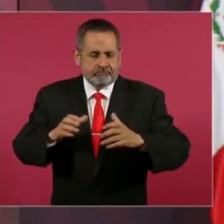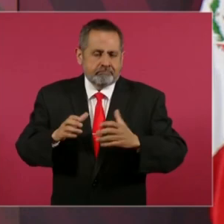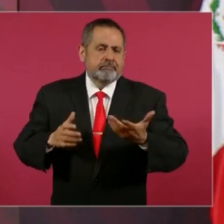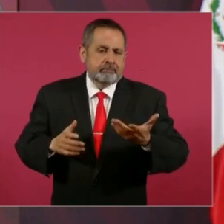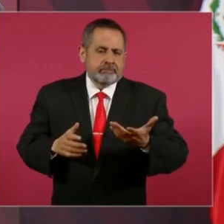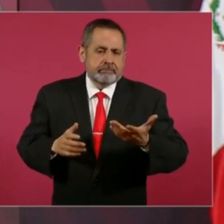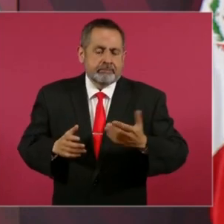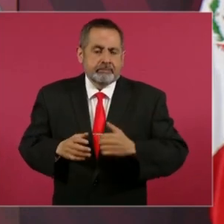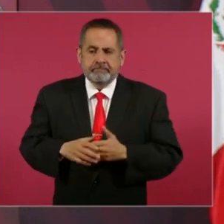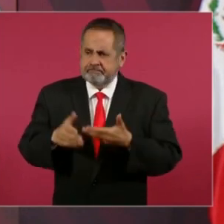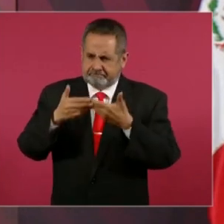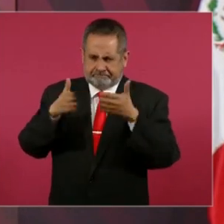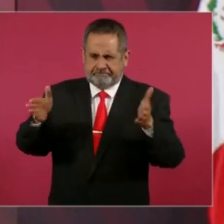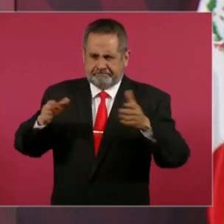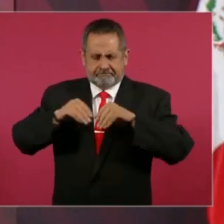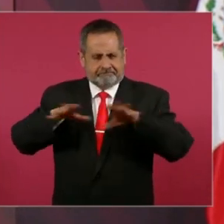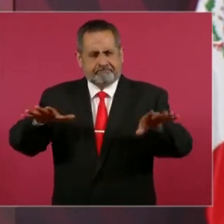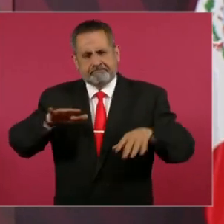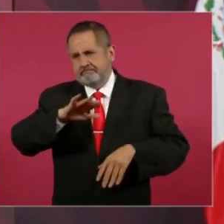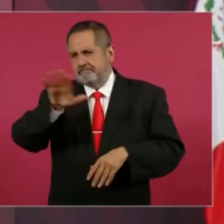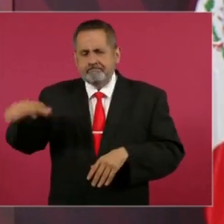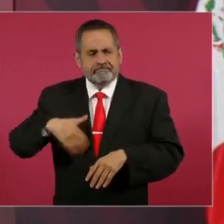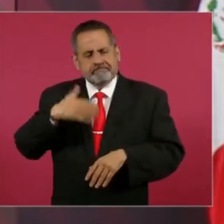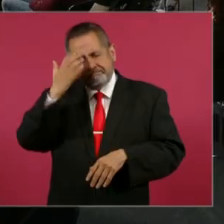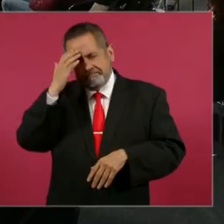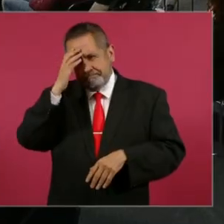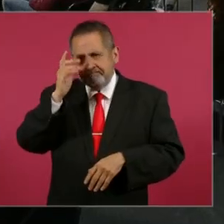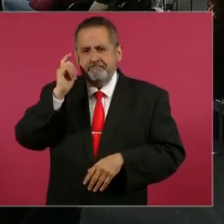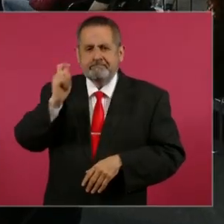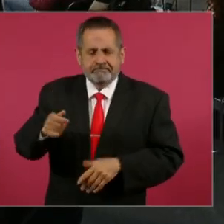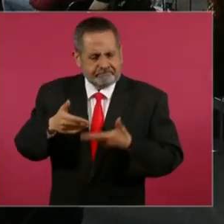Entonces hay que hacer la vida pública cada vez más pública.